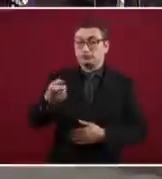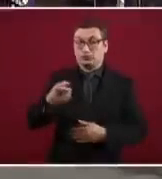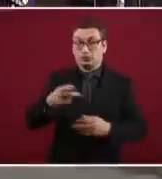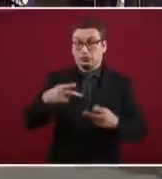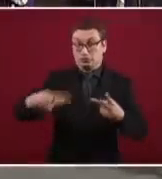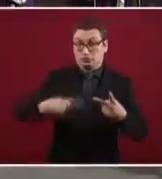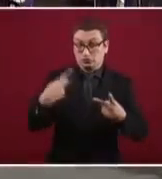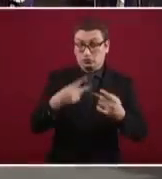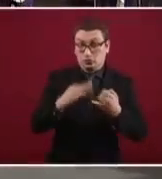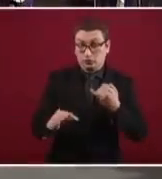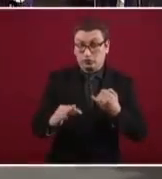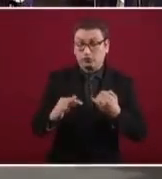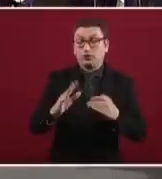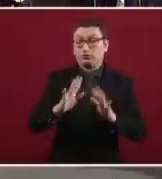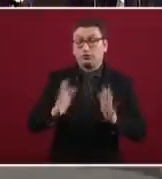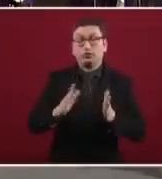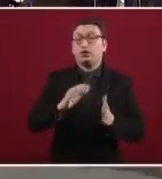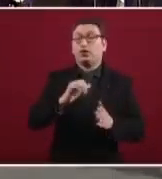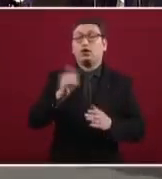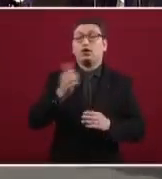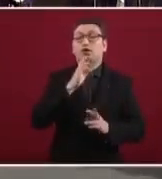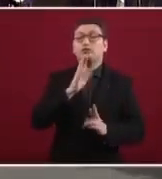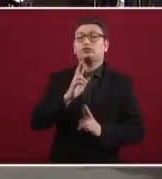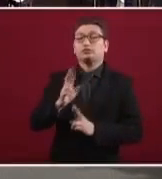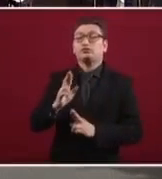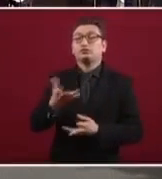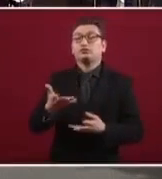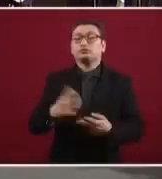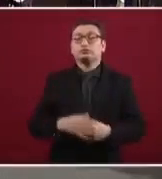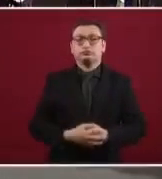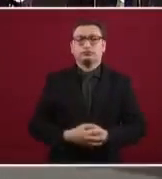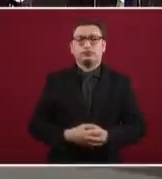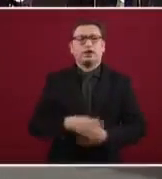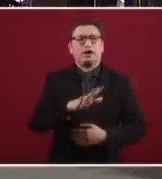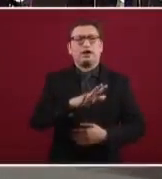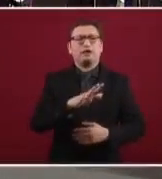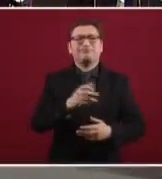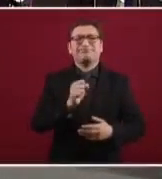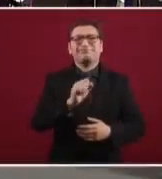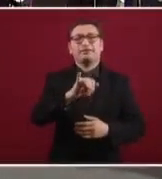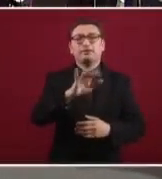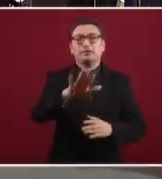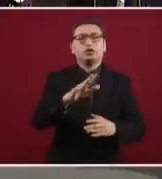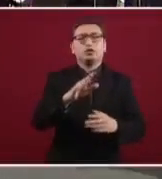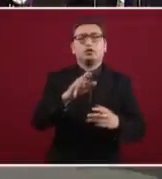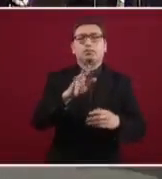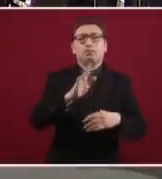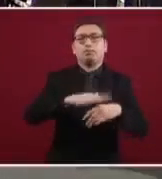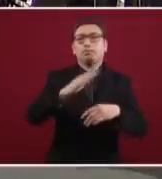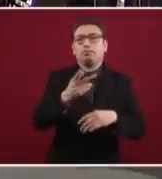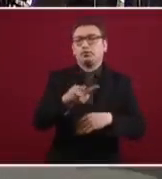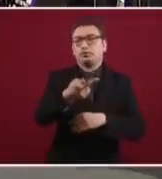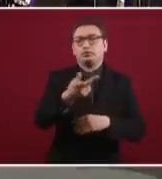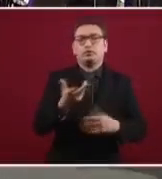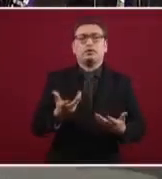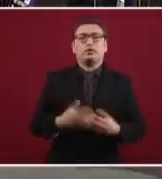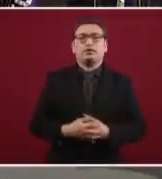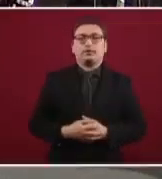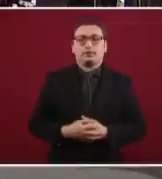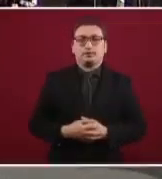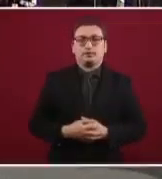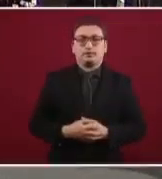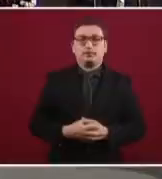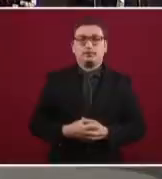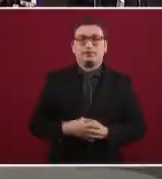¿terminaste? O porque ahora vamos a contestar. Sí, nada más saber también de que ha caído